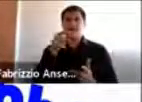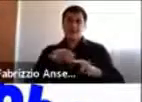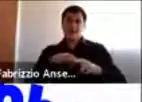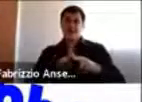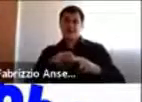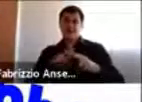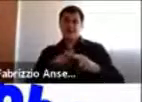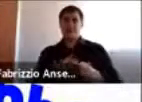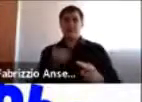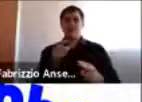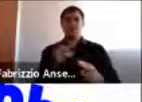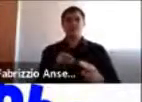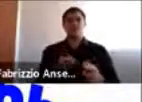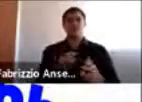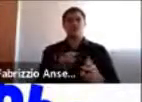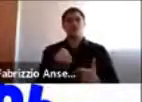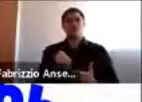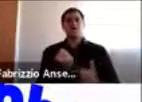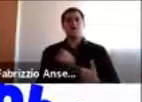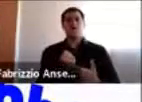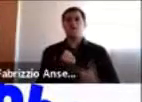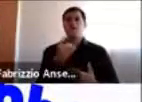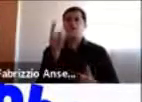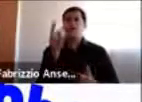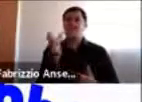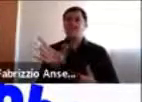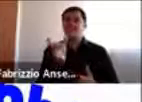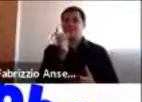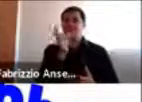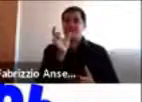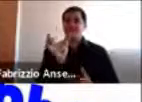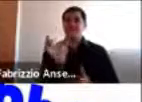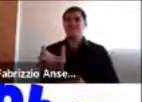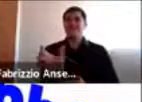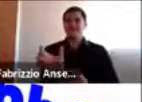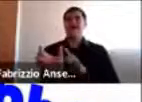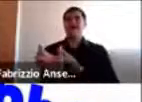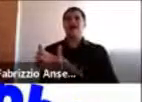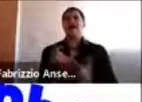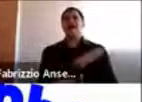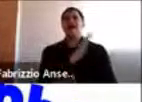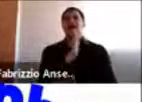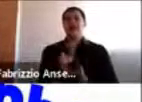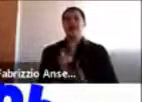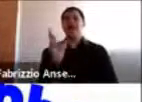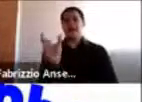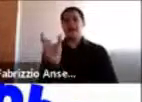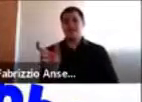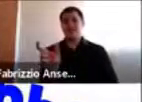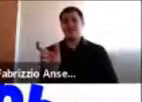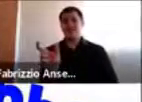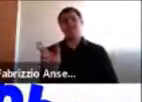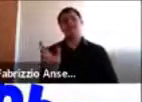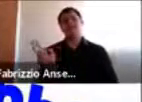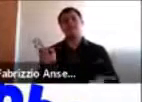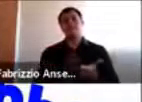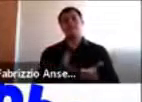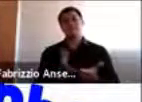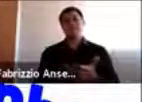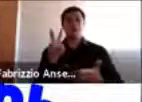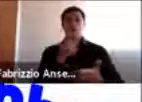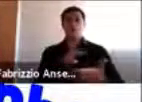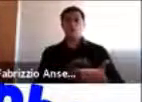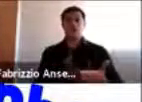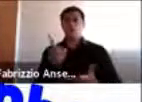entonces hasta el nivel de la decodificación de las palabras obviamente la lectura es más que la